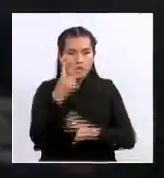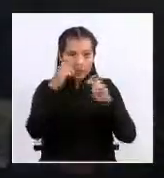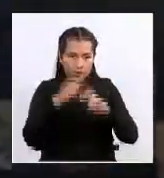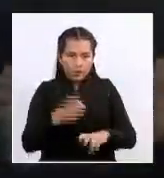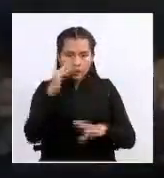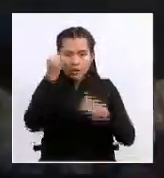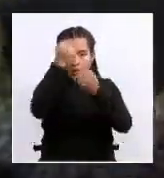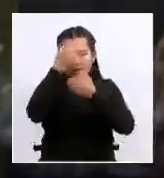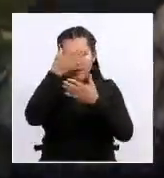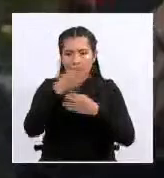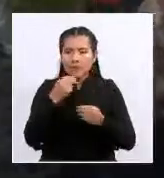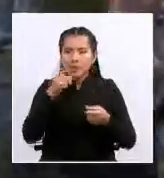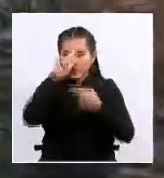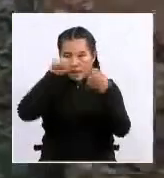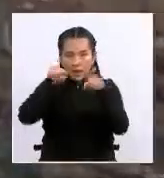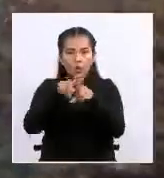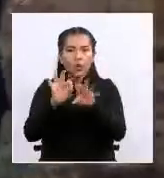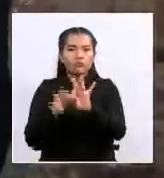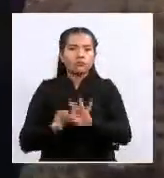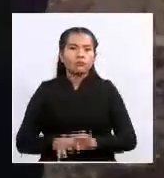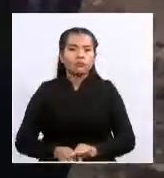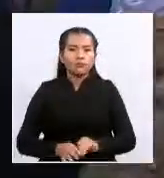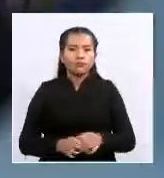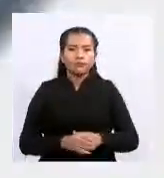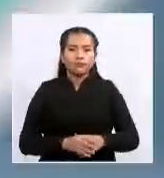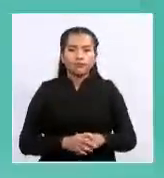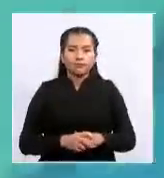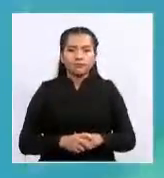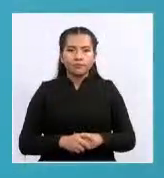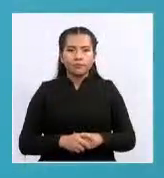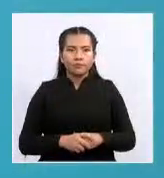de terrorismo y conspiración.